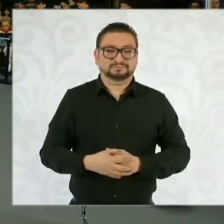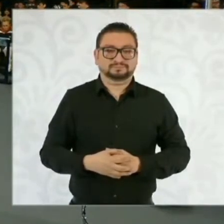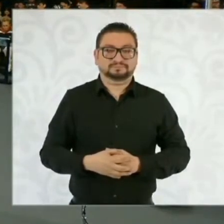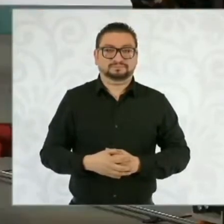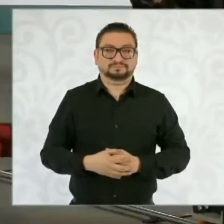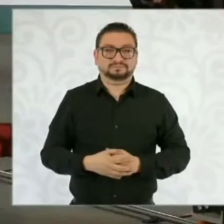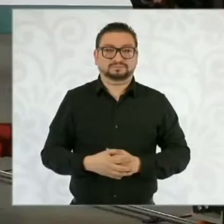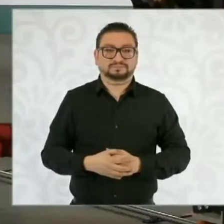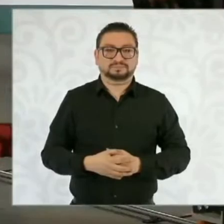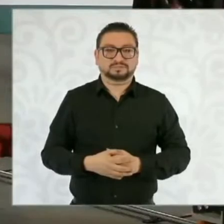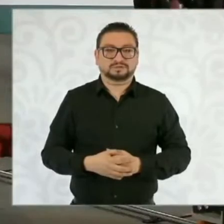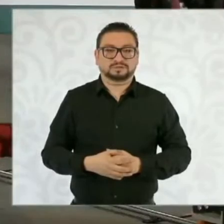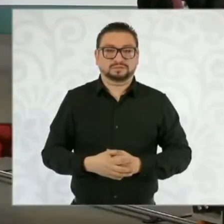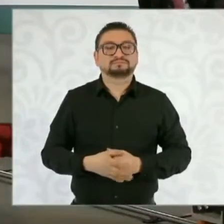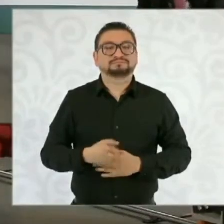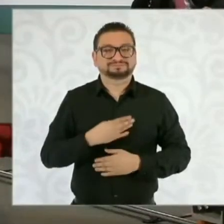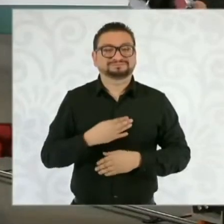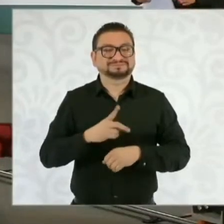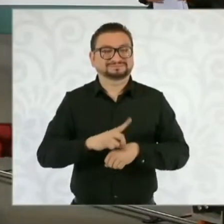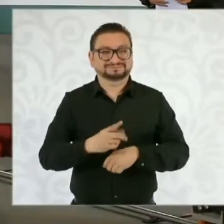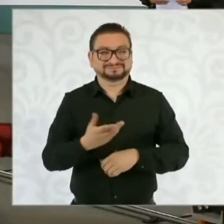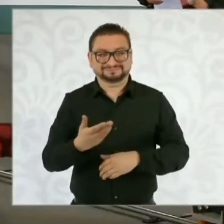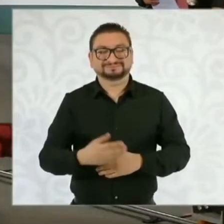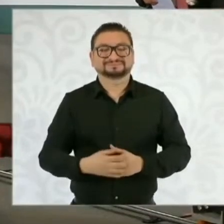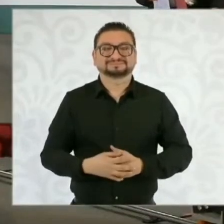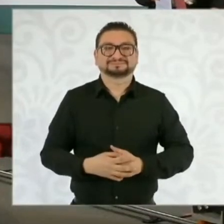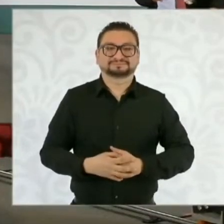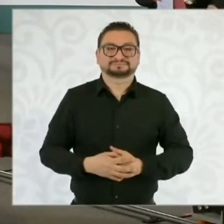Muy buenos días, con permiso.